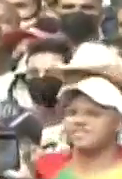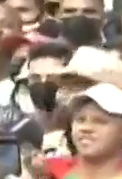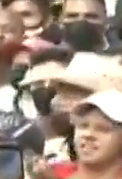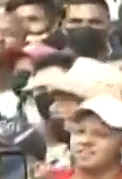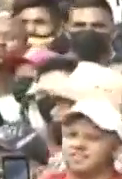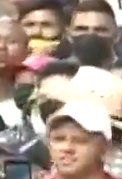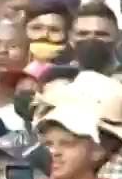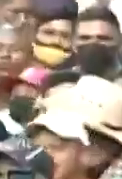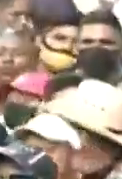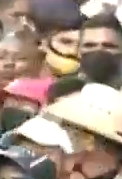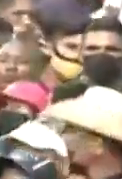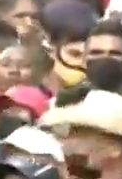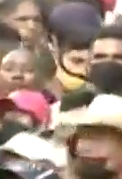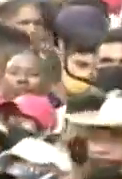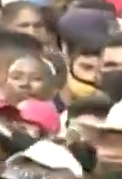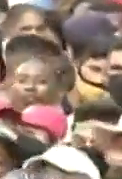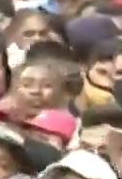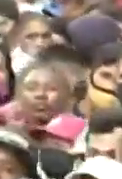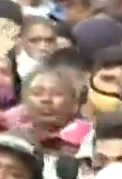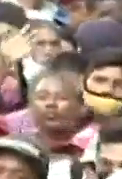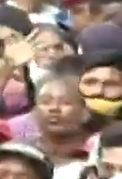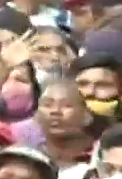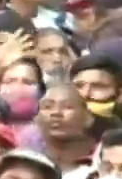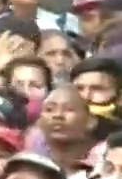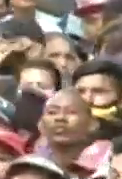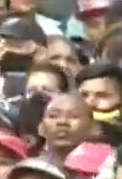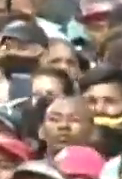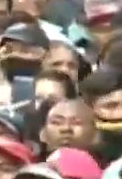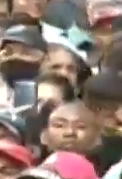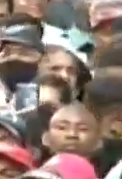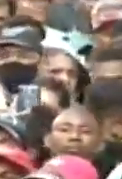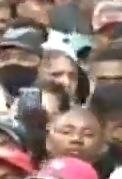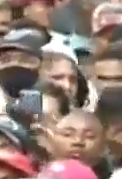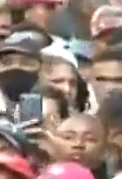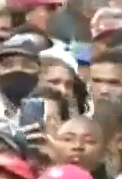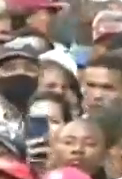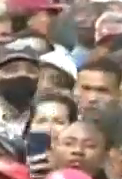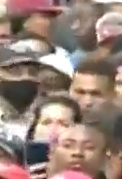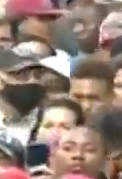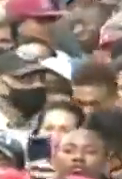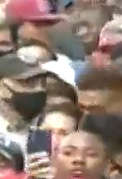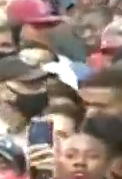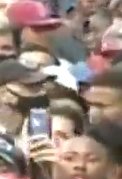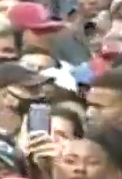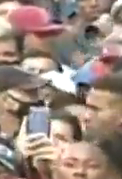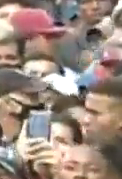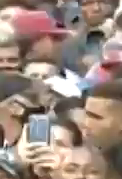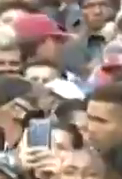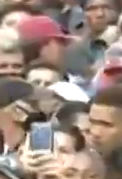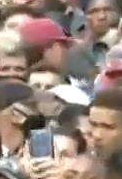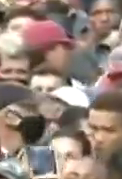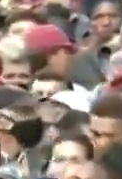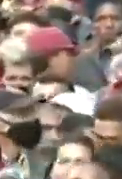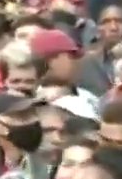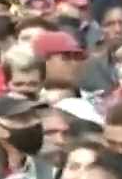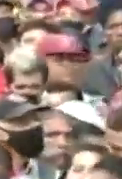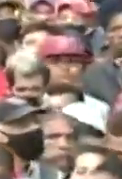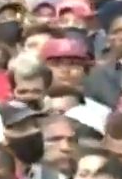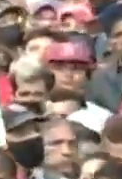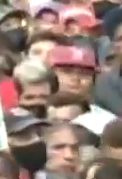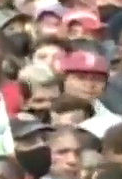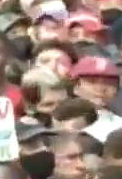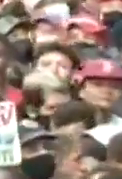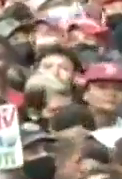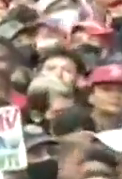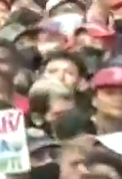de hidalguía, de valentía, de esa aguerrida lucha permanente por la construcción de la independencia